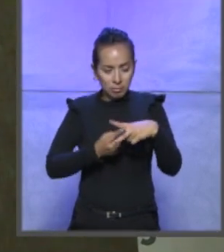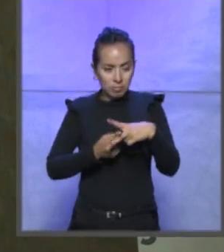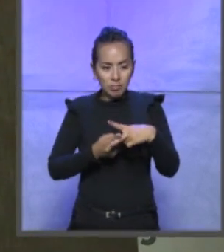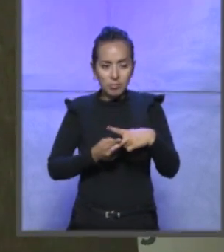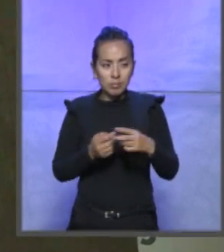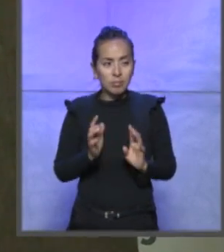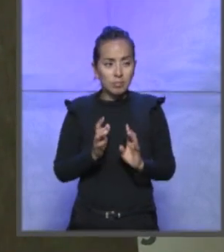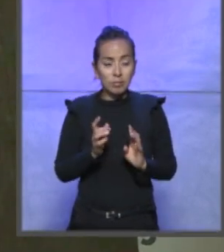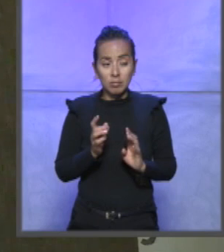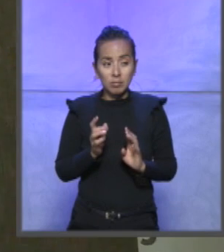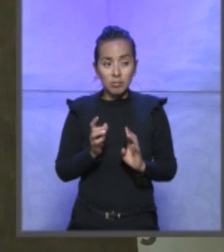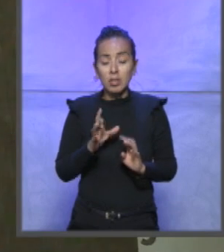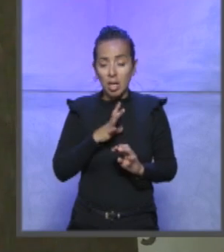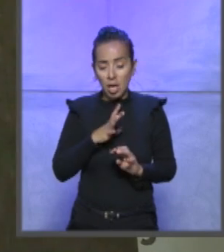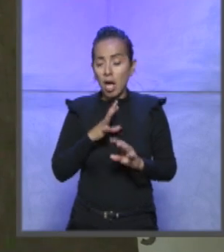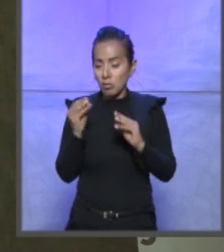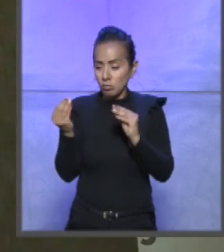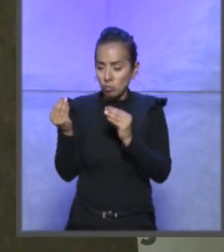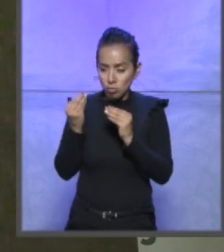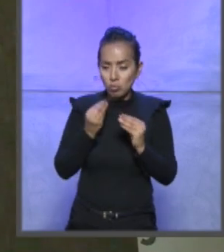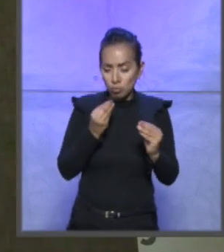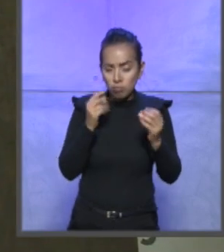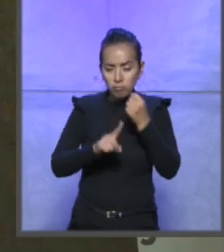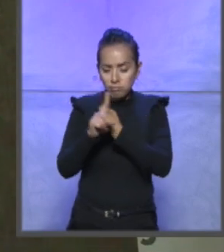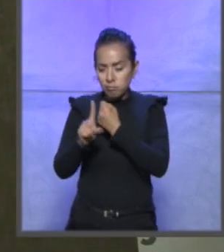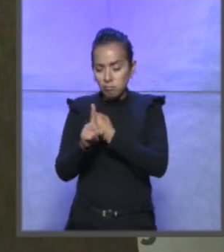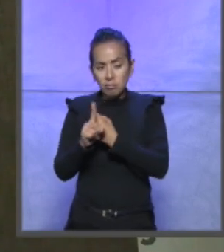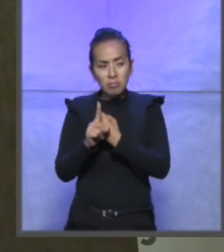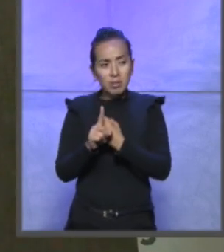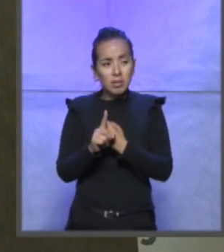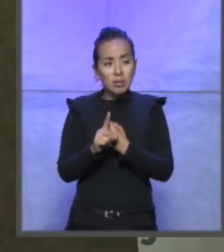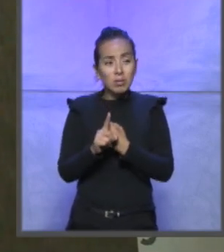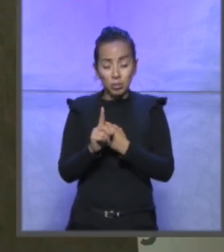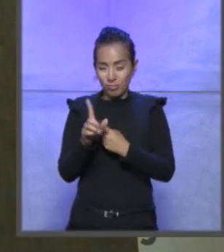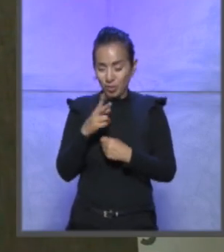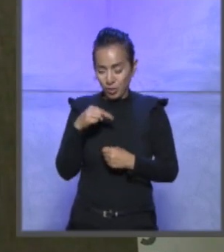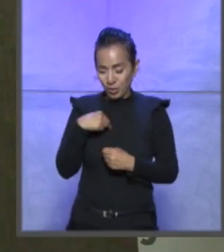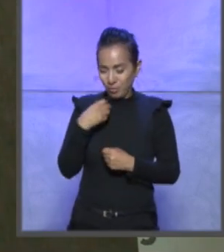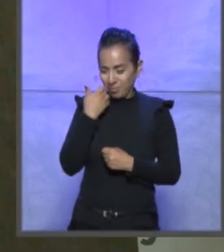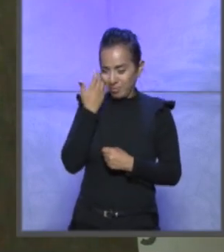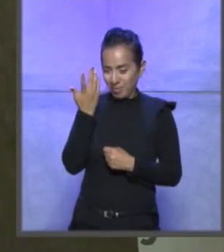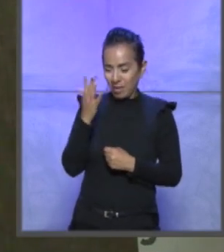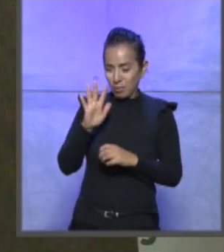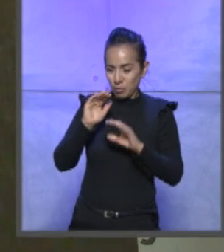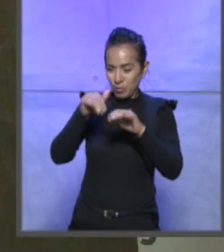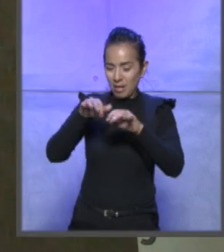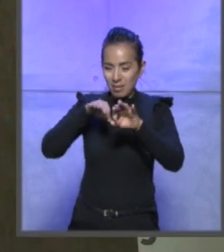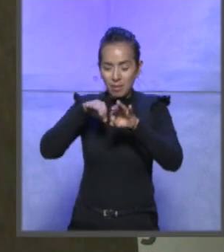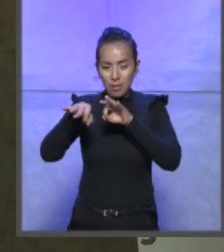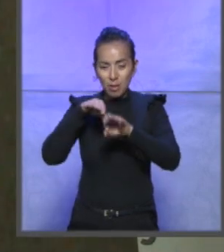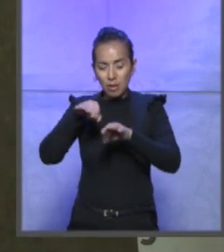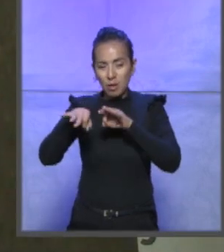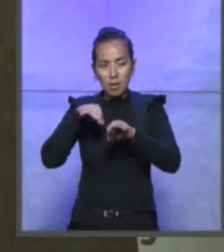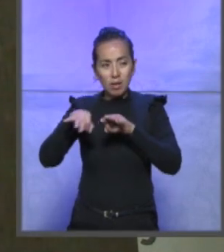sé que no es mi caso, hay muchos casos también, no solamente el mío, es donde queremos los jóvenes trabajar. Buscamos un